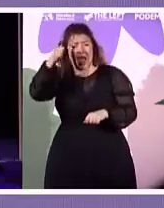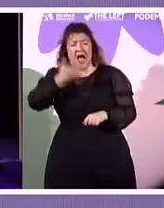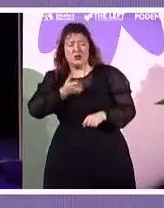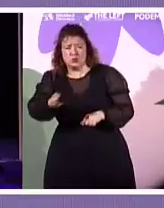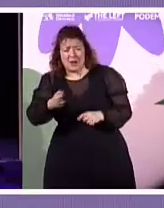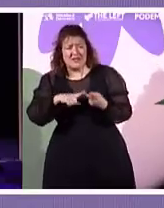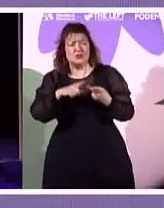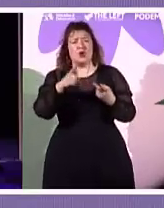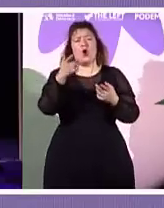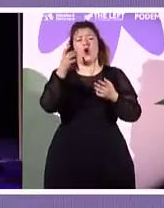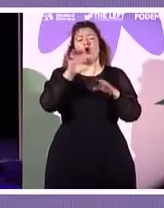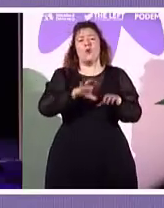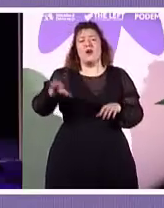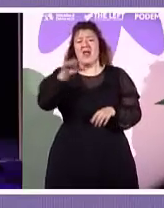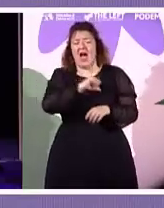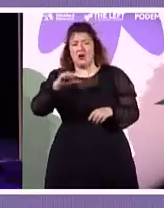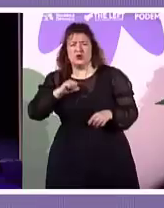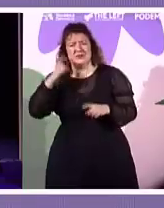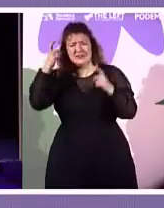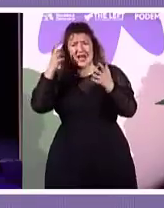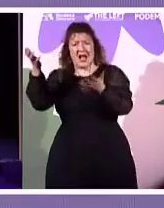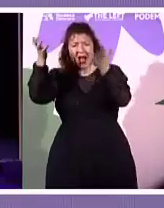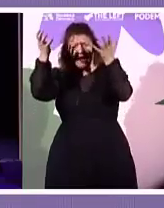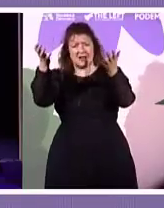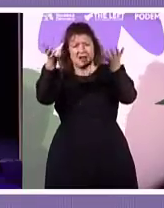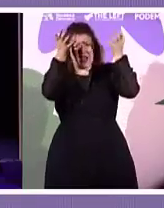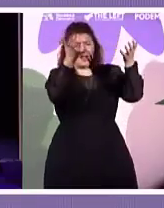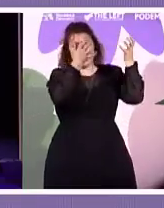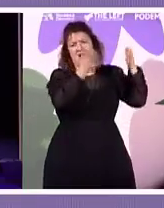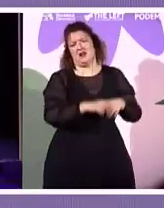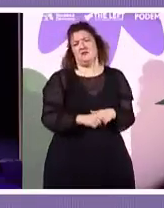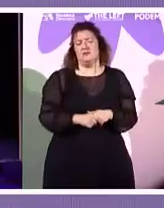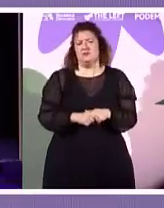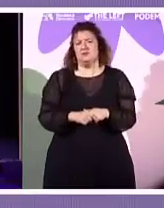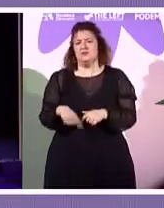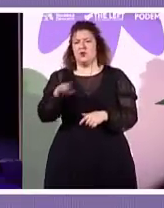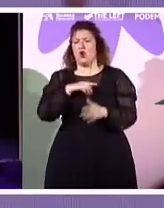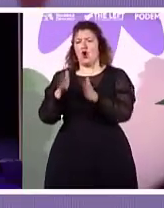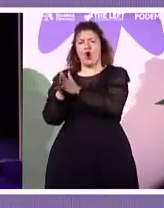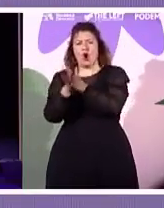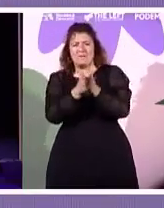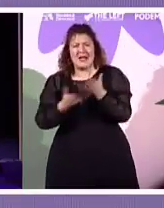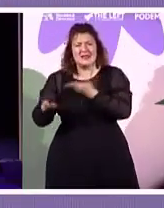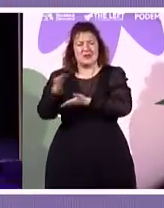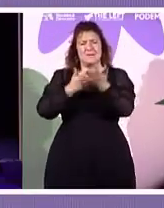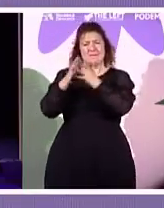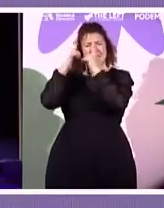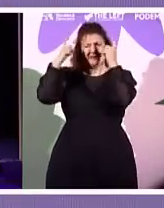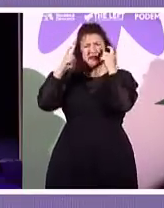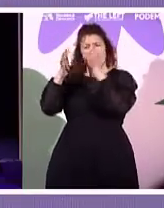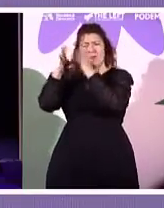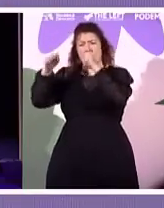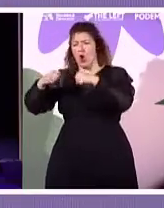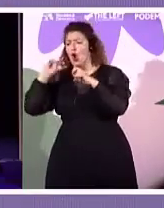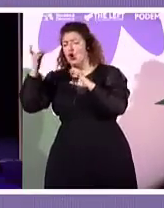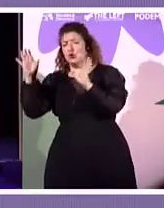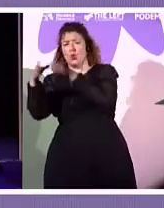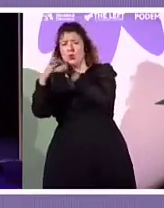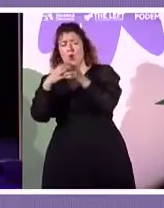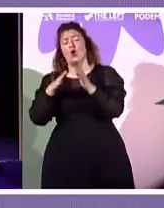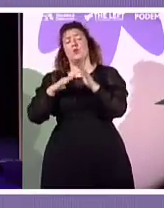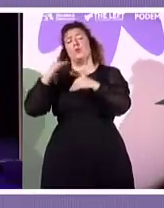autónomas como siempre hemos hecho con generosidad con compañerismo pactando con otras fuerzas